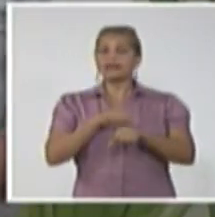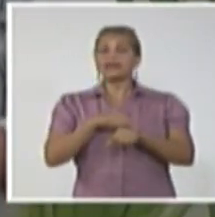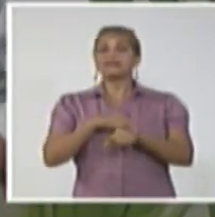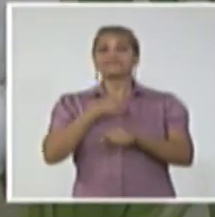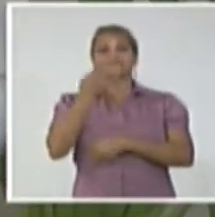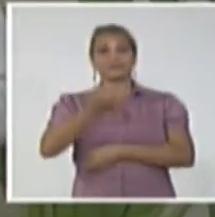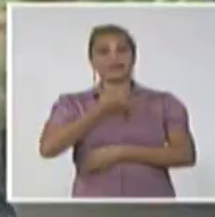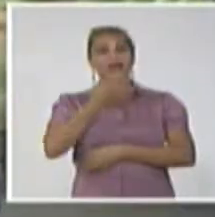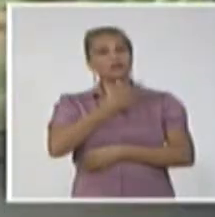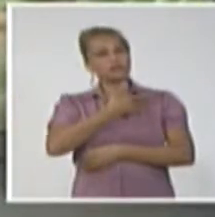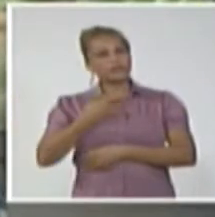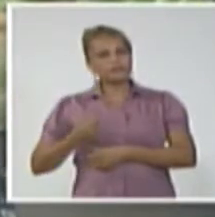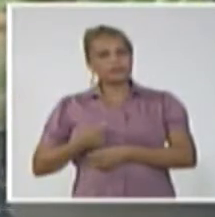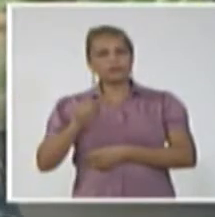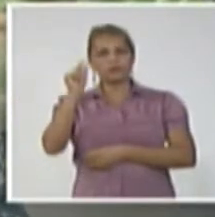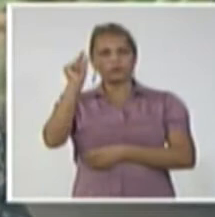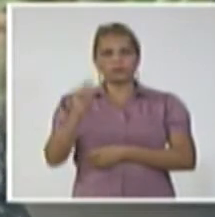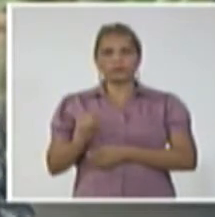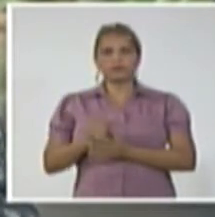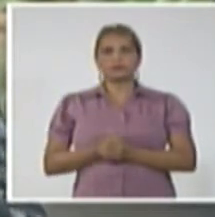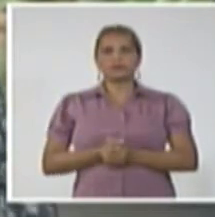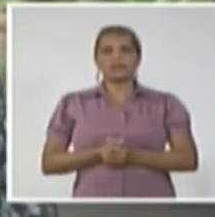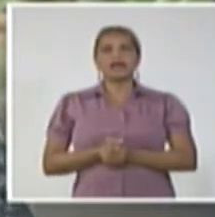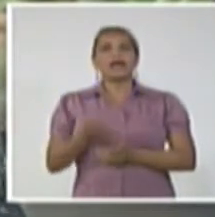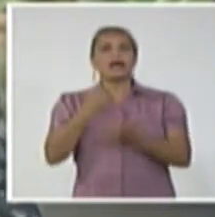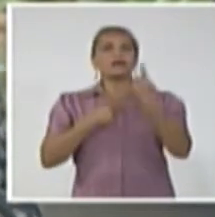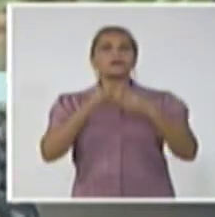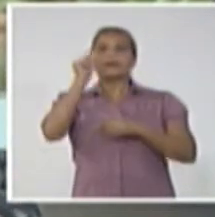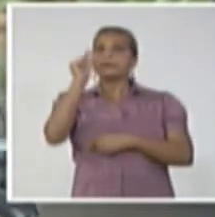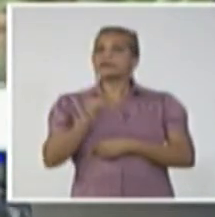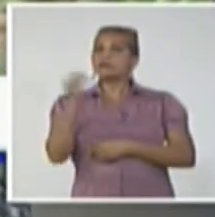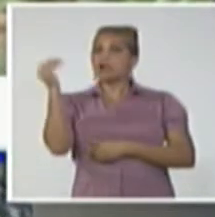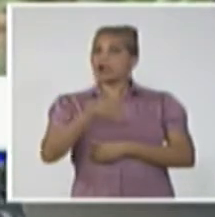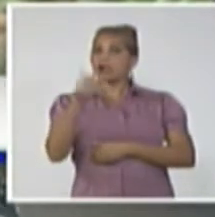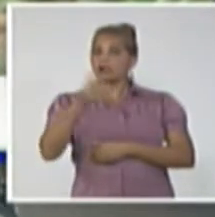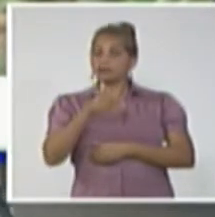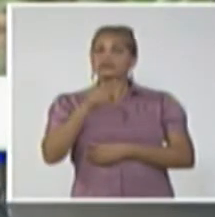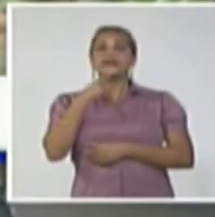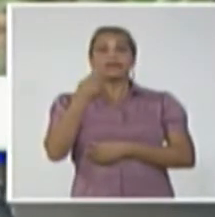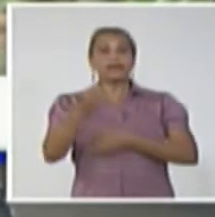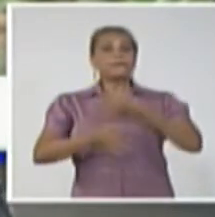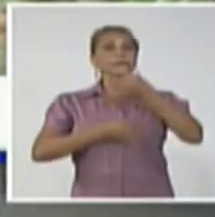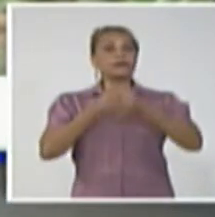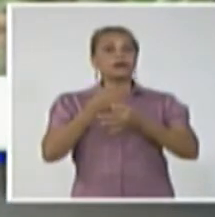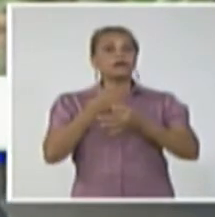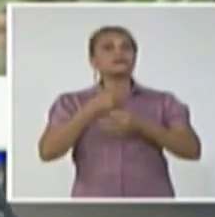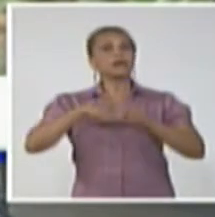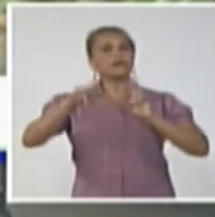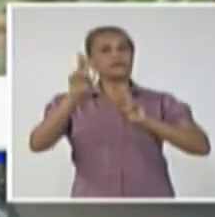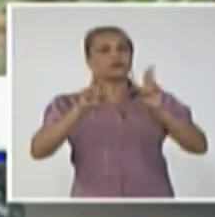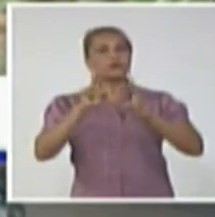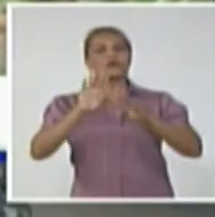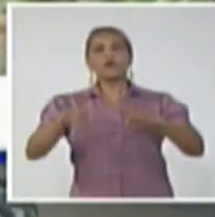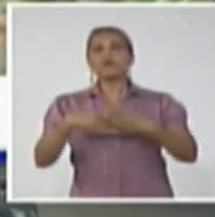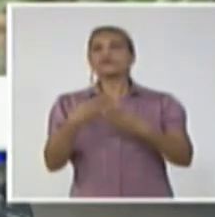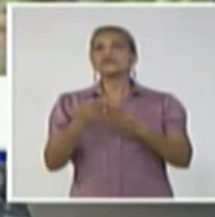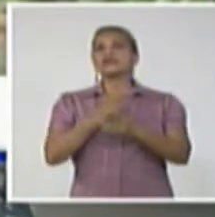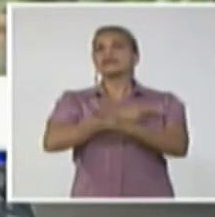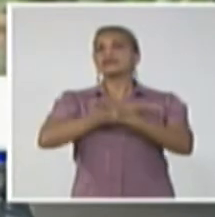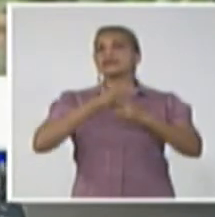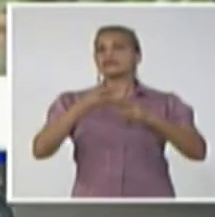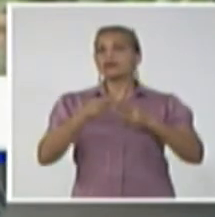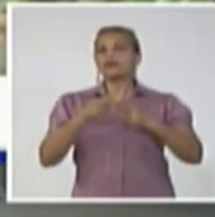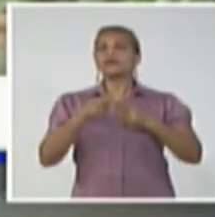sensible y humano. Quienes participaron en este encuentro coincidieron en que se trata de un día histórico en la búsqueda